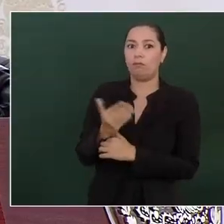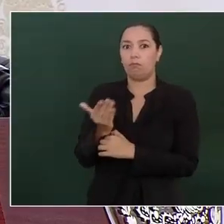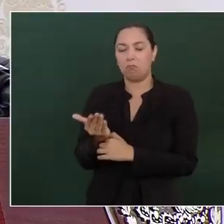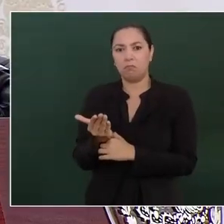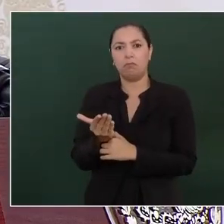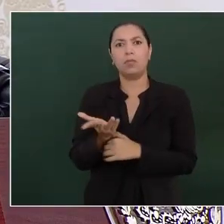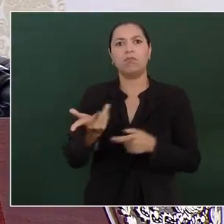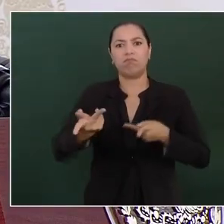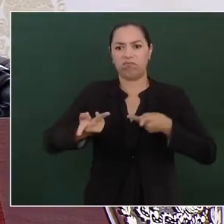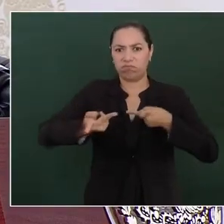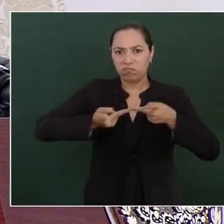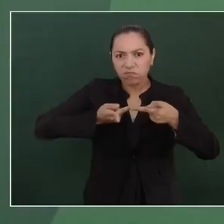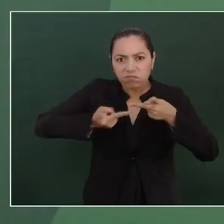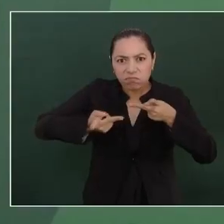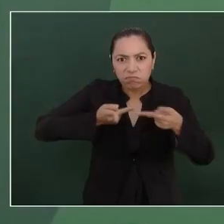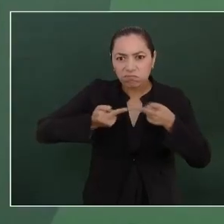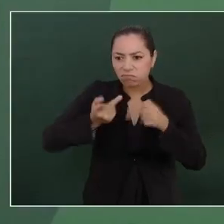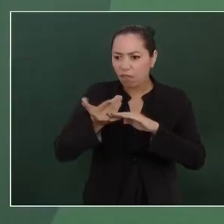preparada.